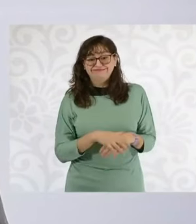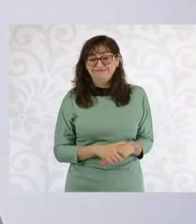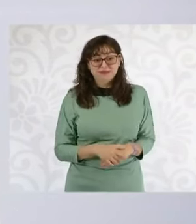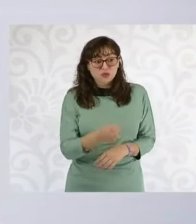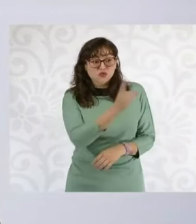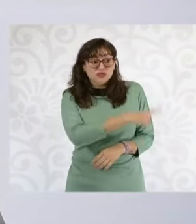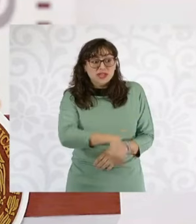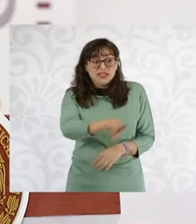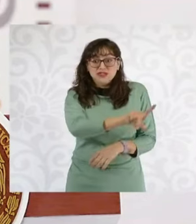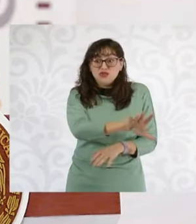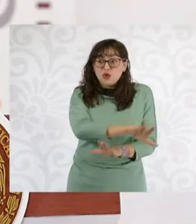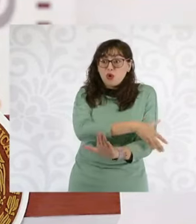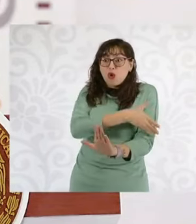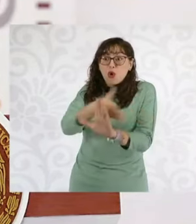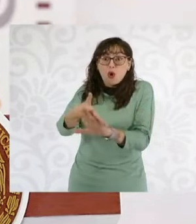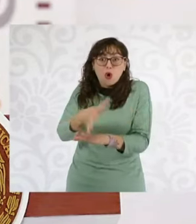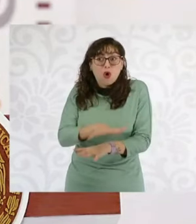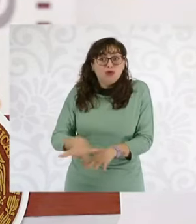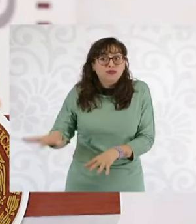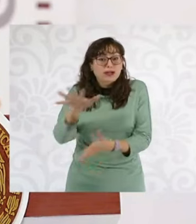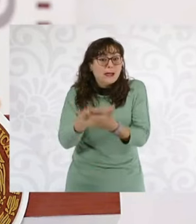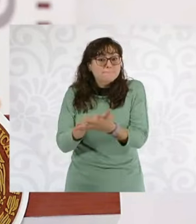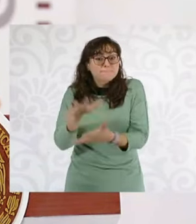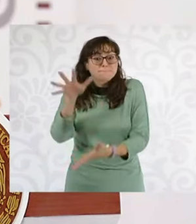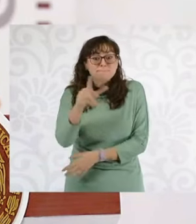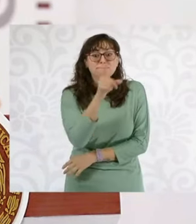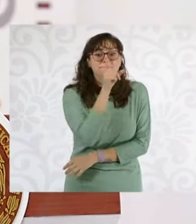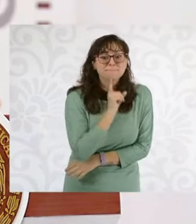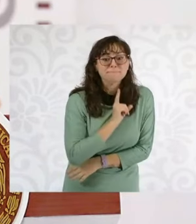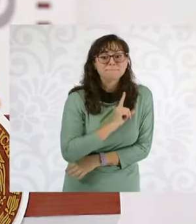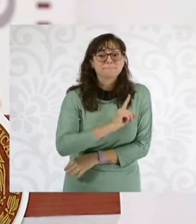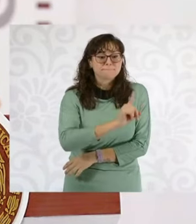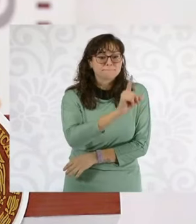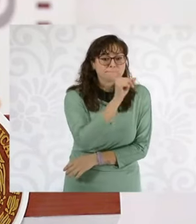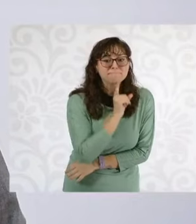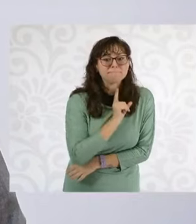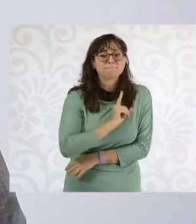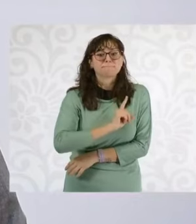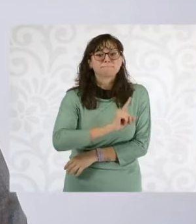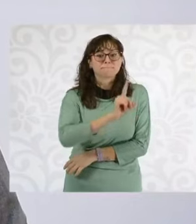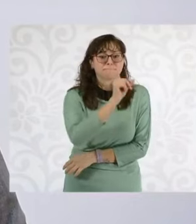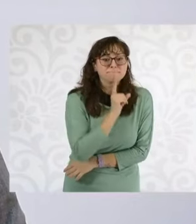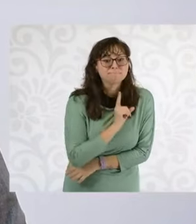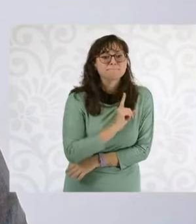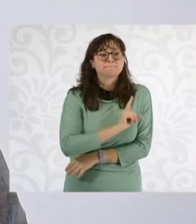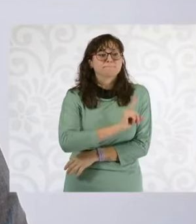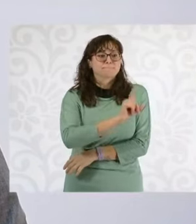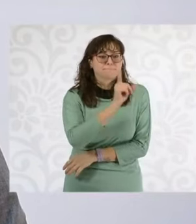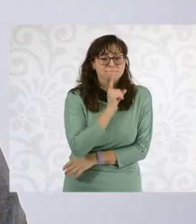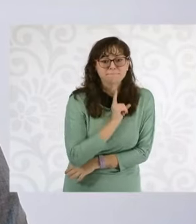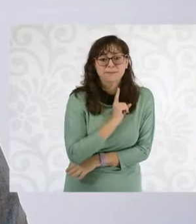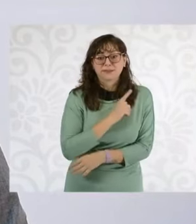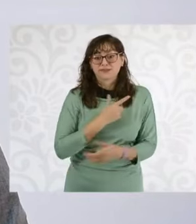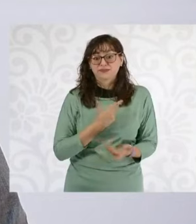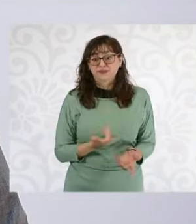es la mentira. Miente, miente, miente que algo quedará, asumen como principio y declaran